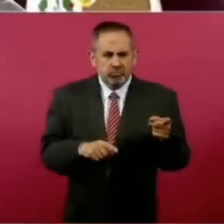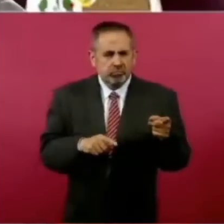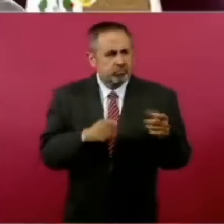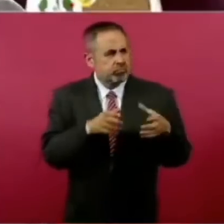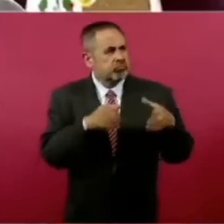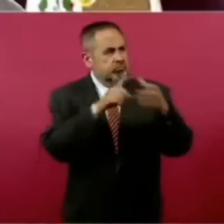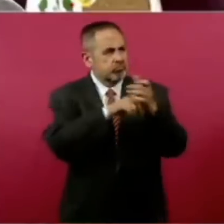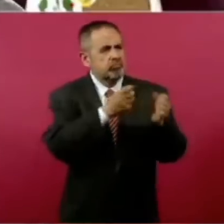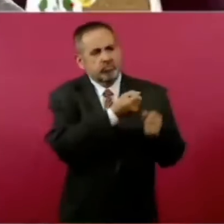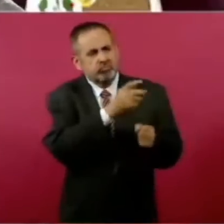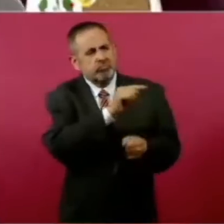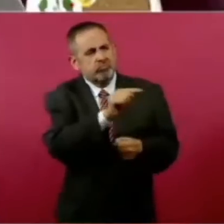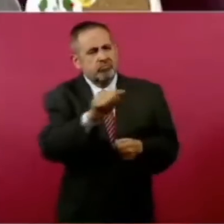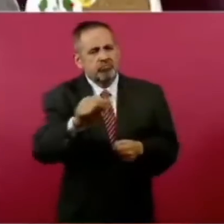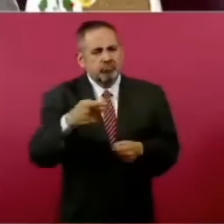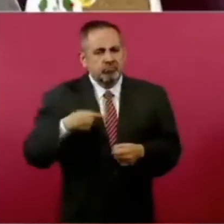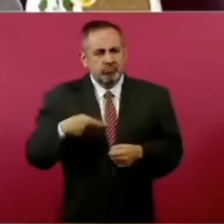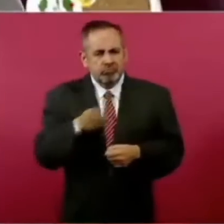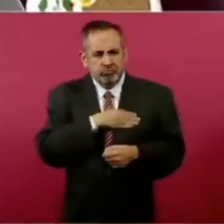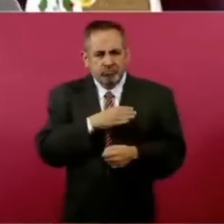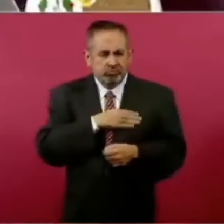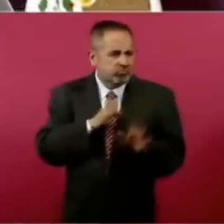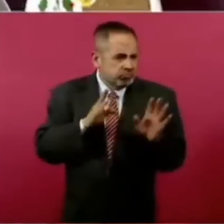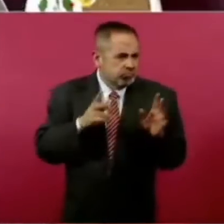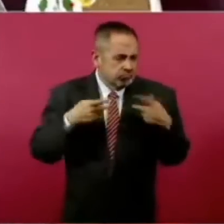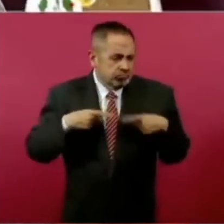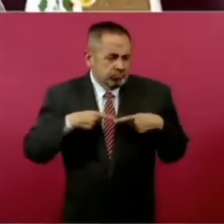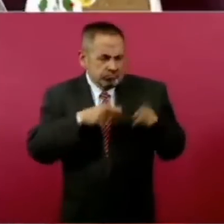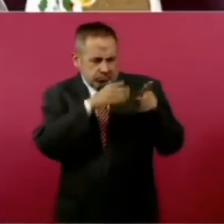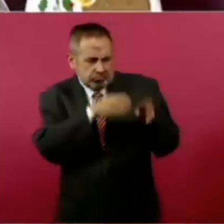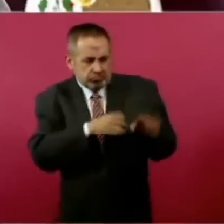cúpula, ¿no? Como personas.